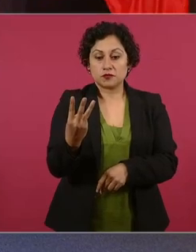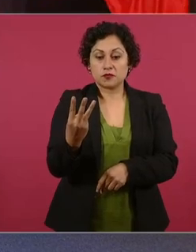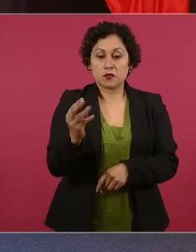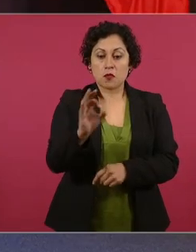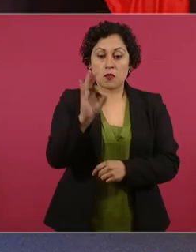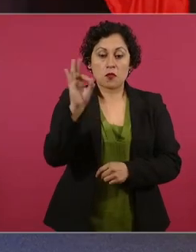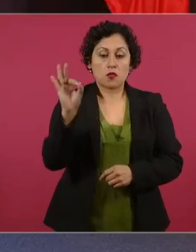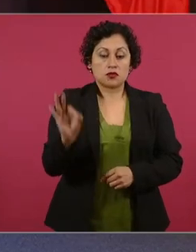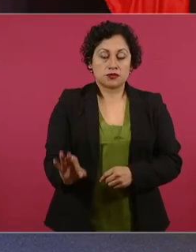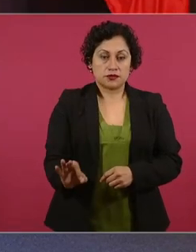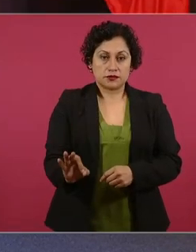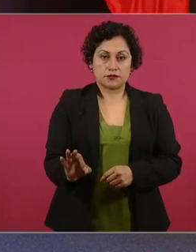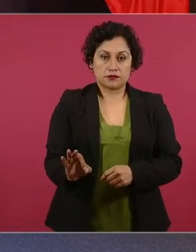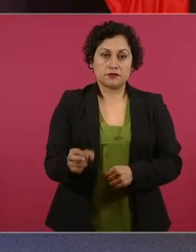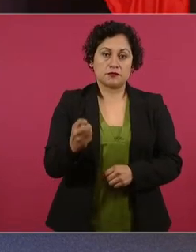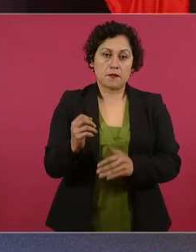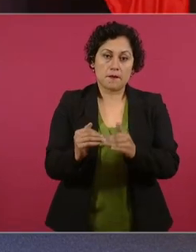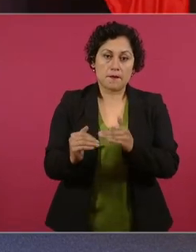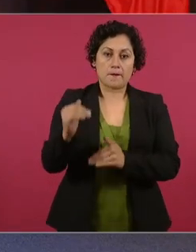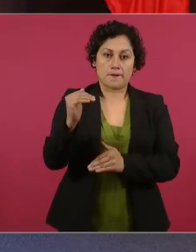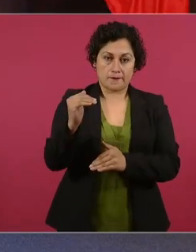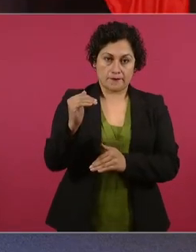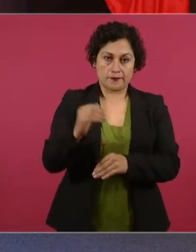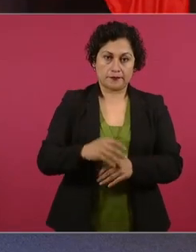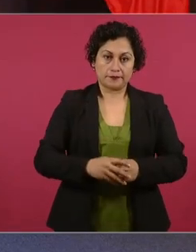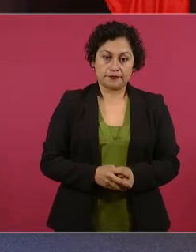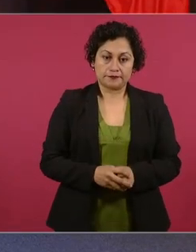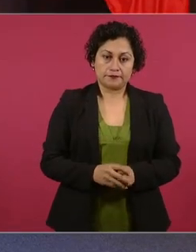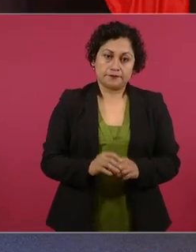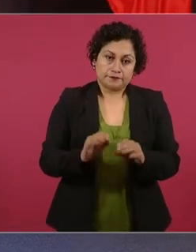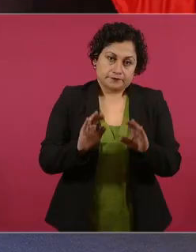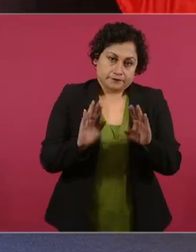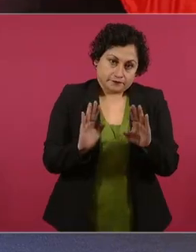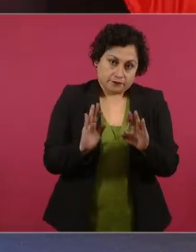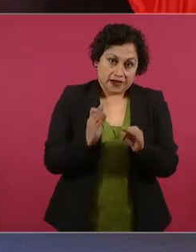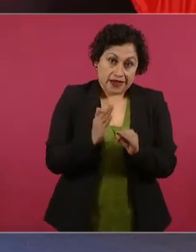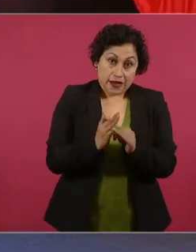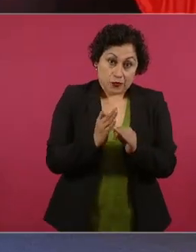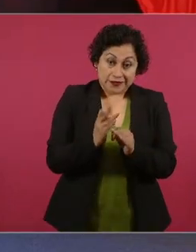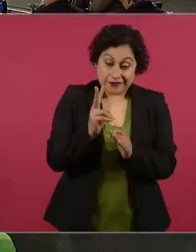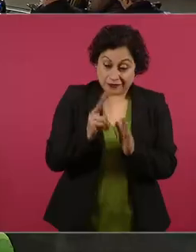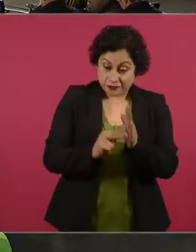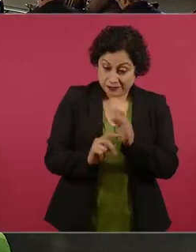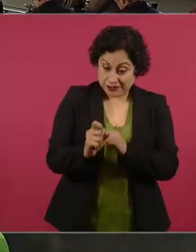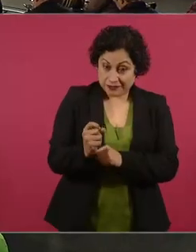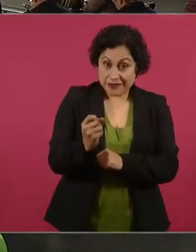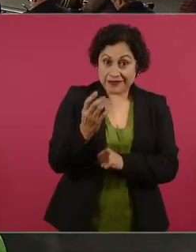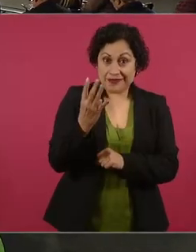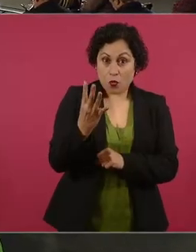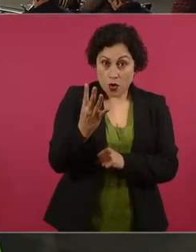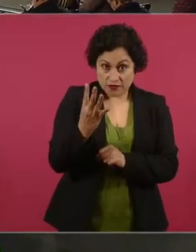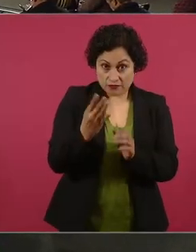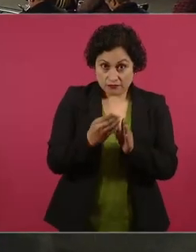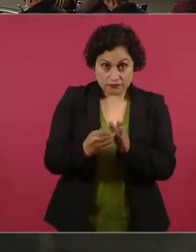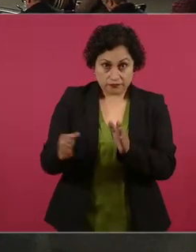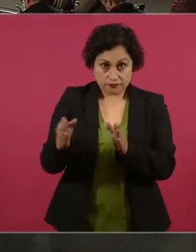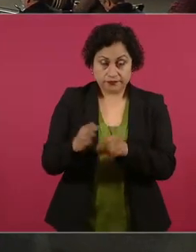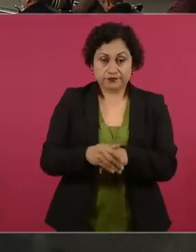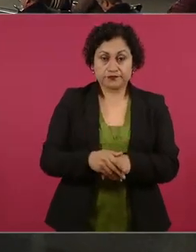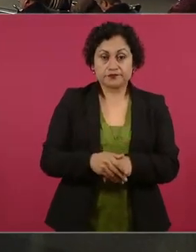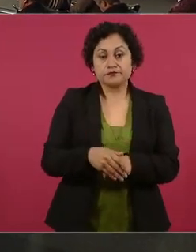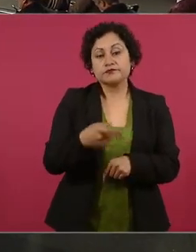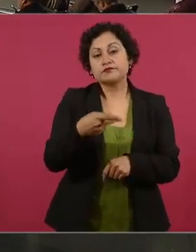7.3% de incremento. Nada más en lo que llevamos del año. Pero no tienes mi libro